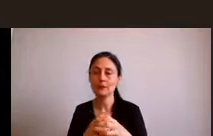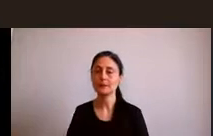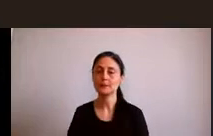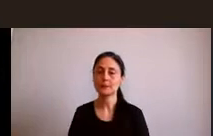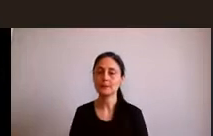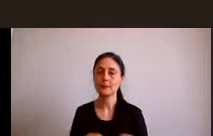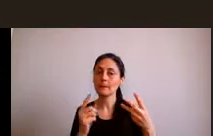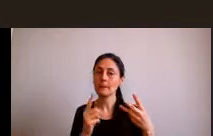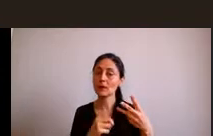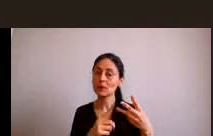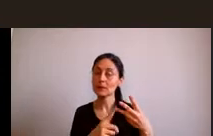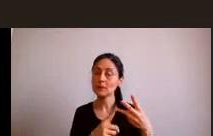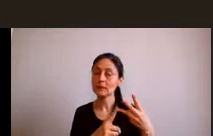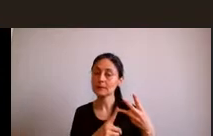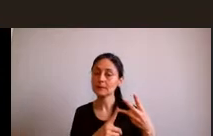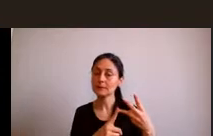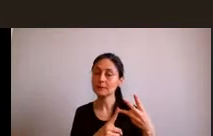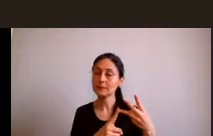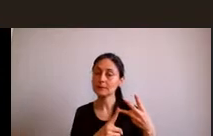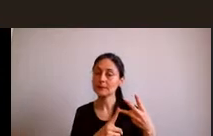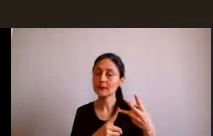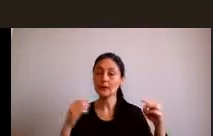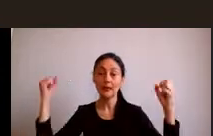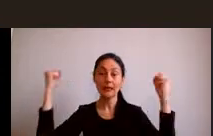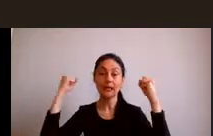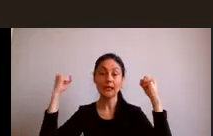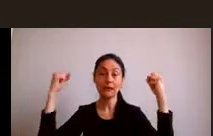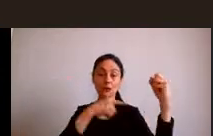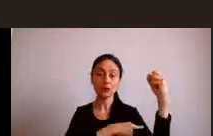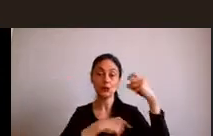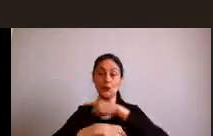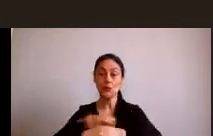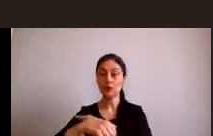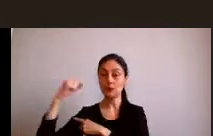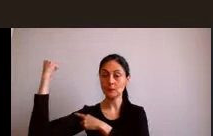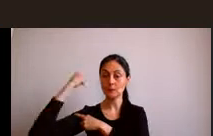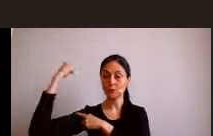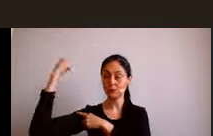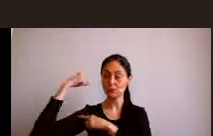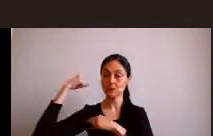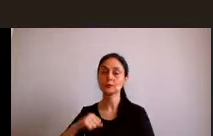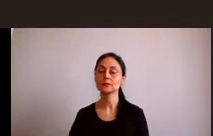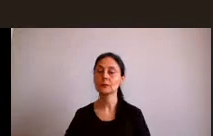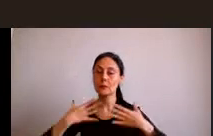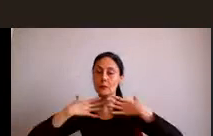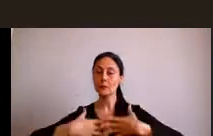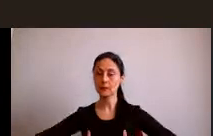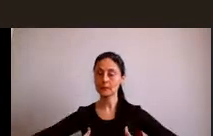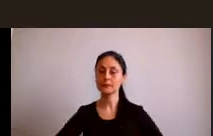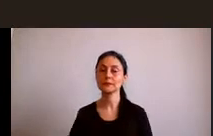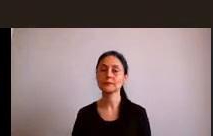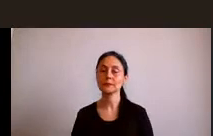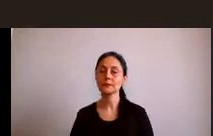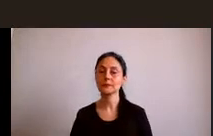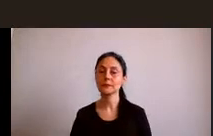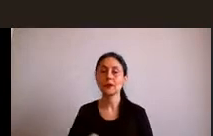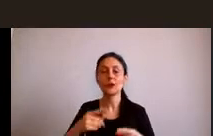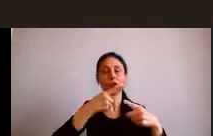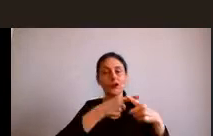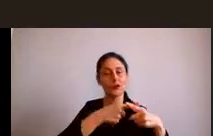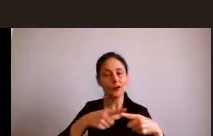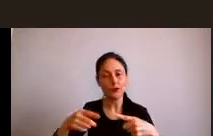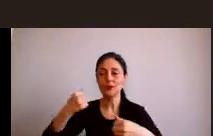área importante es la estimulación motora. Aquí sería con otro personal importante del